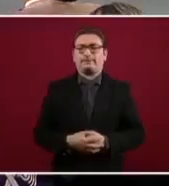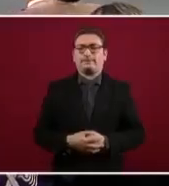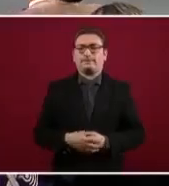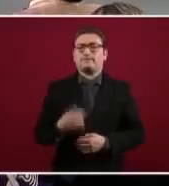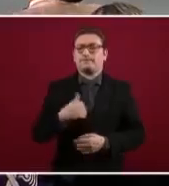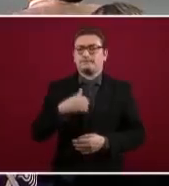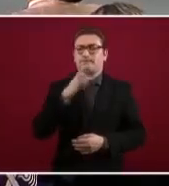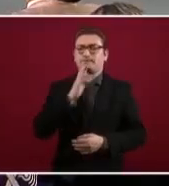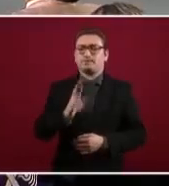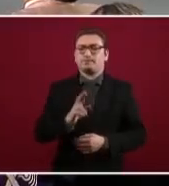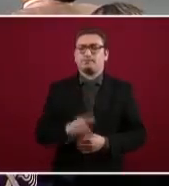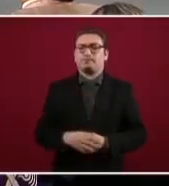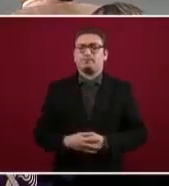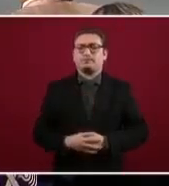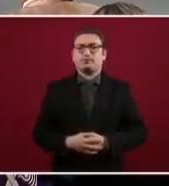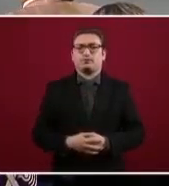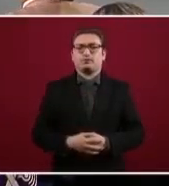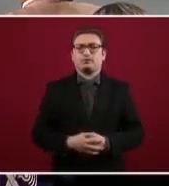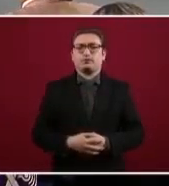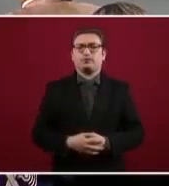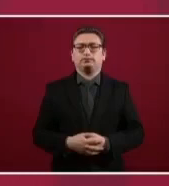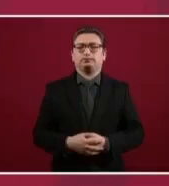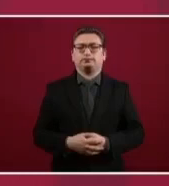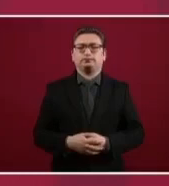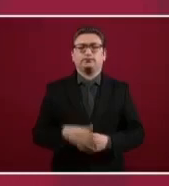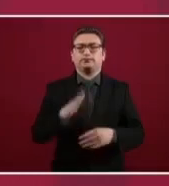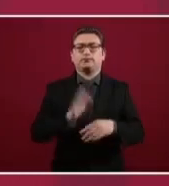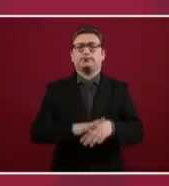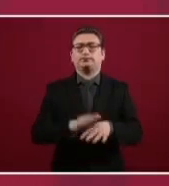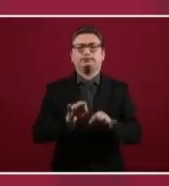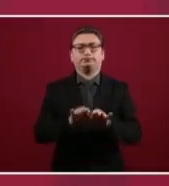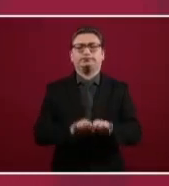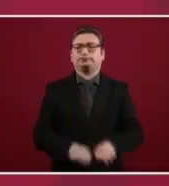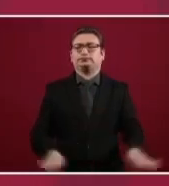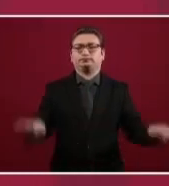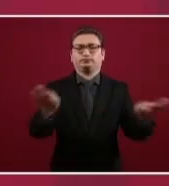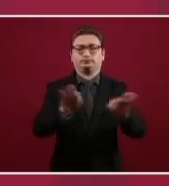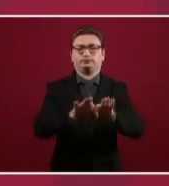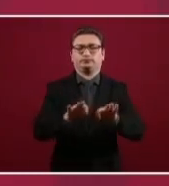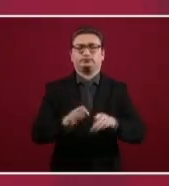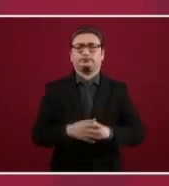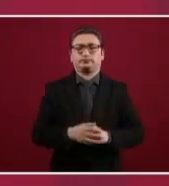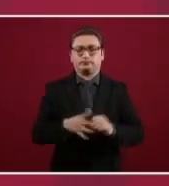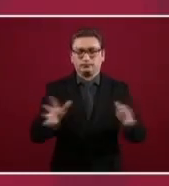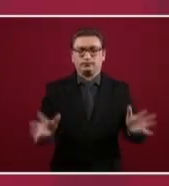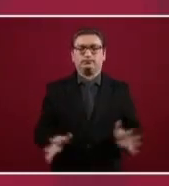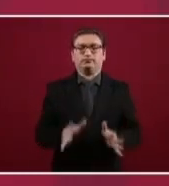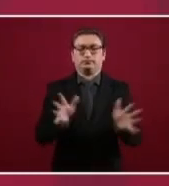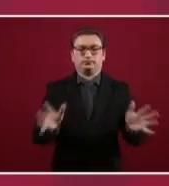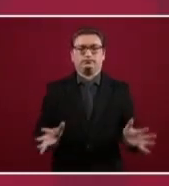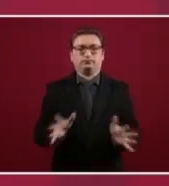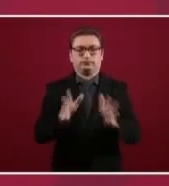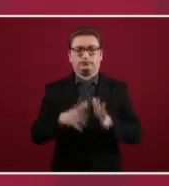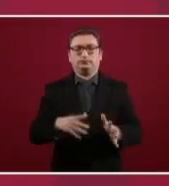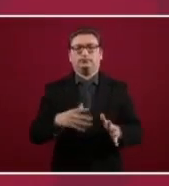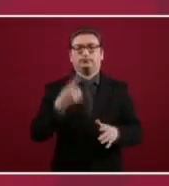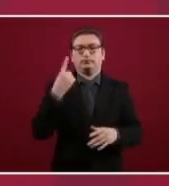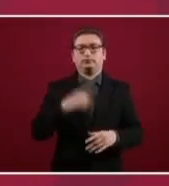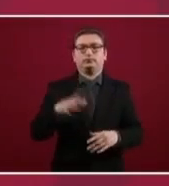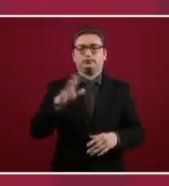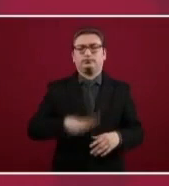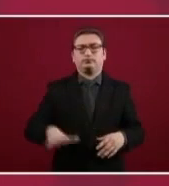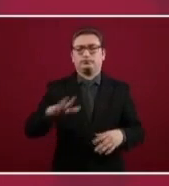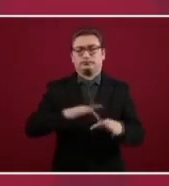respondo que lo principal es impulsar la creación de